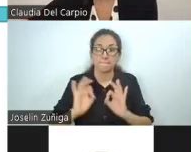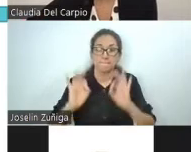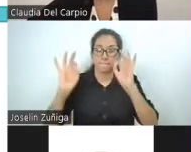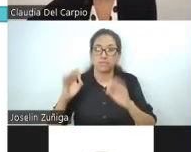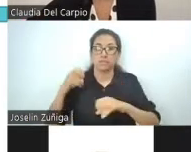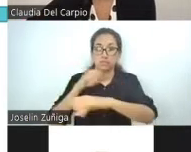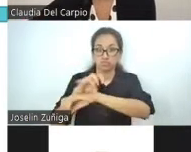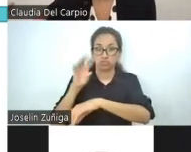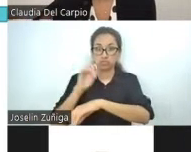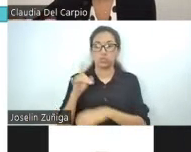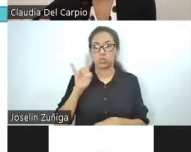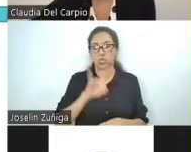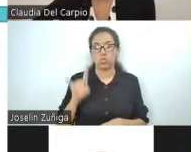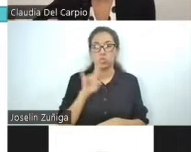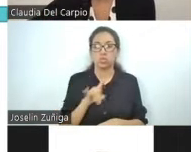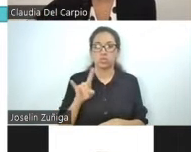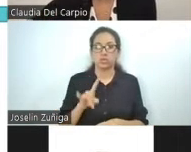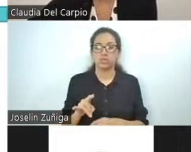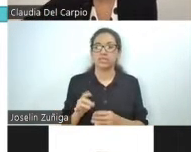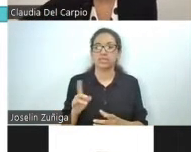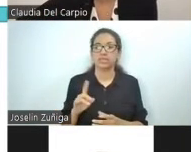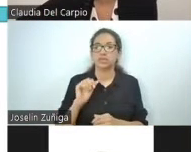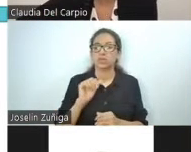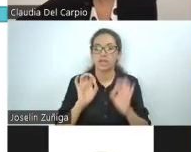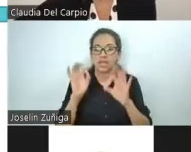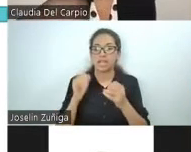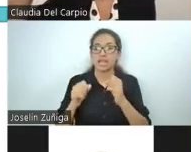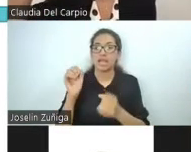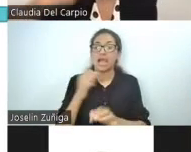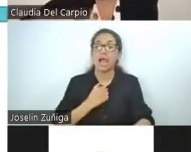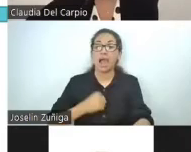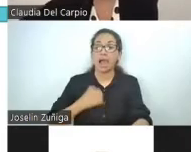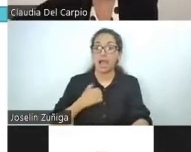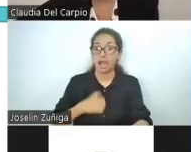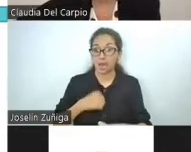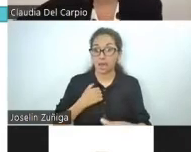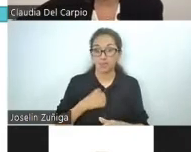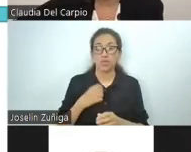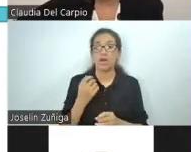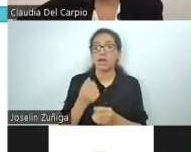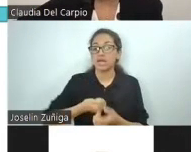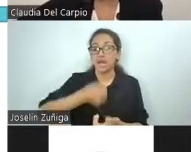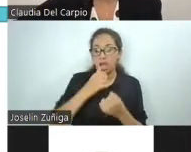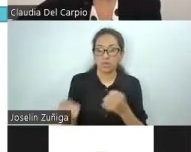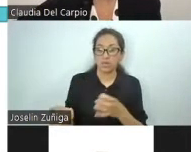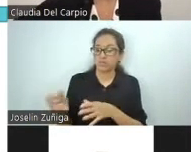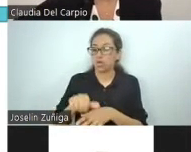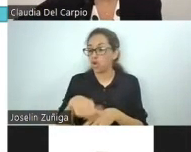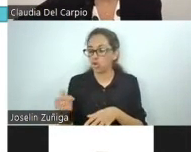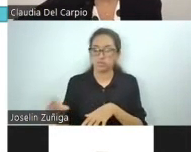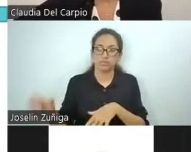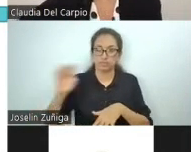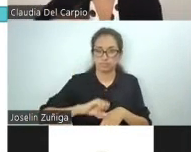la recomendación es usar un limpiador alternativo al jabón con agua para lavar la vulva, ¿no?